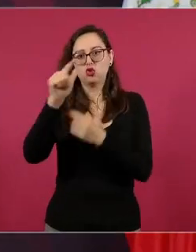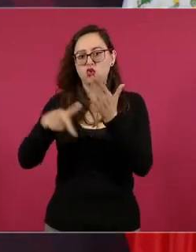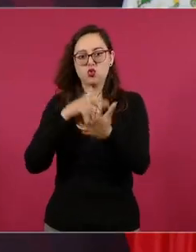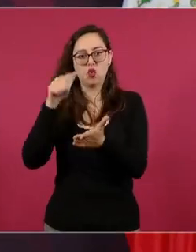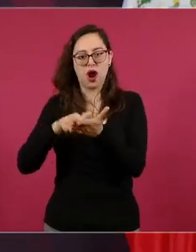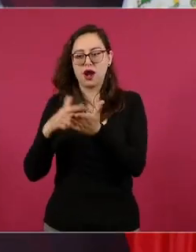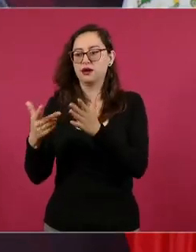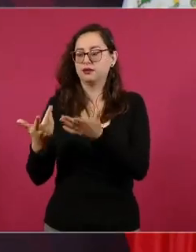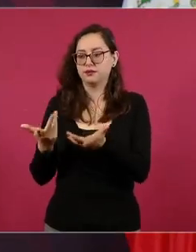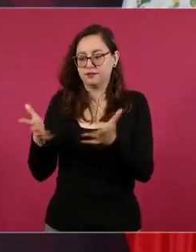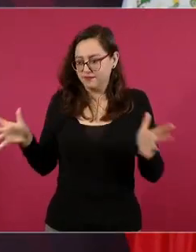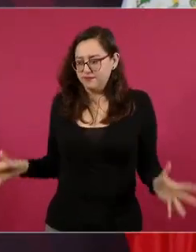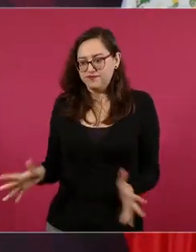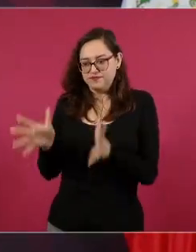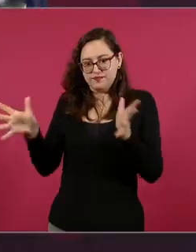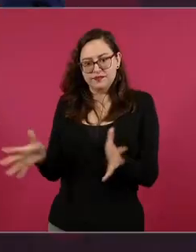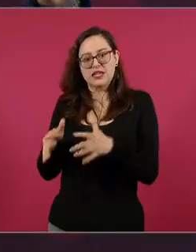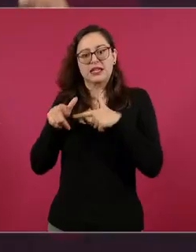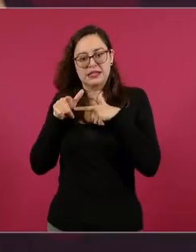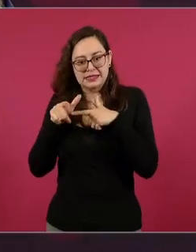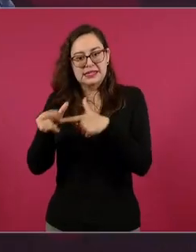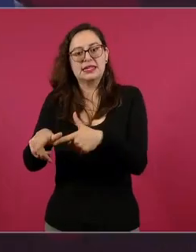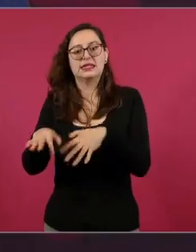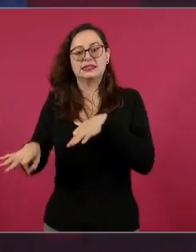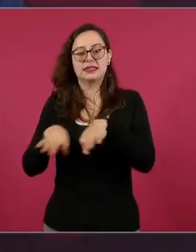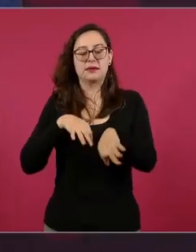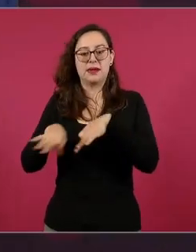O sea, que hay que seguir.